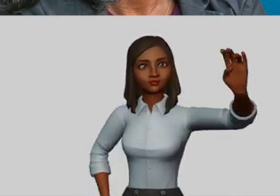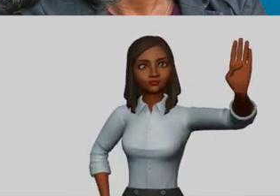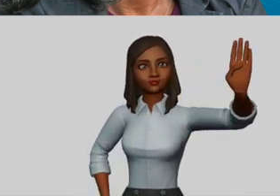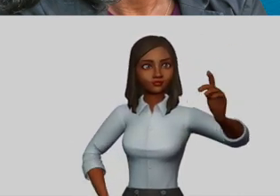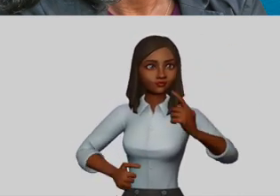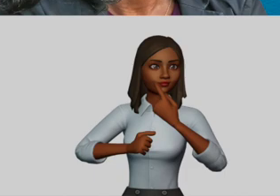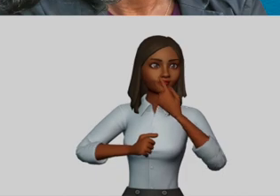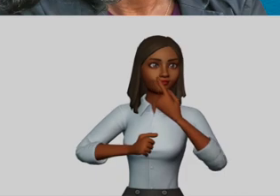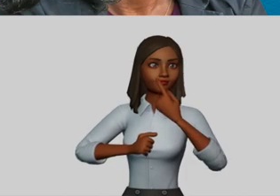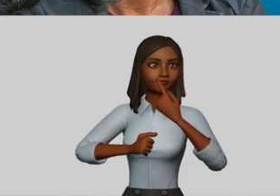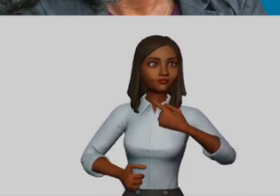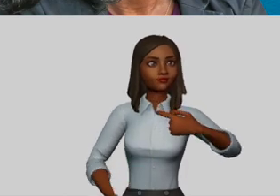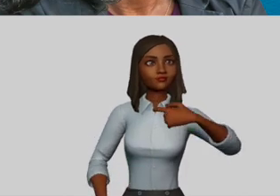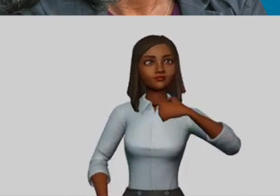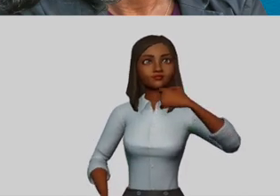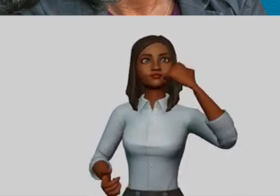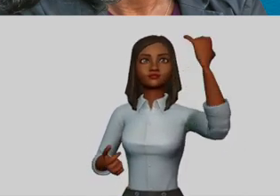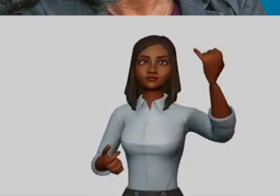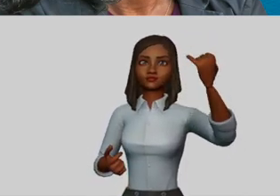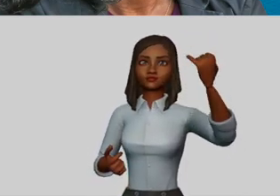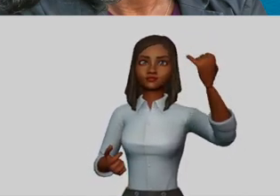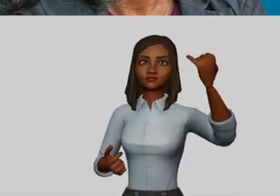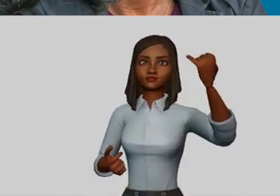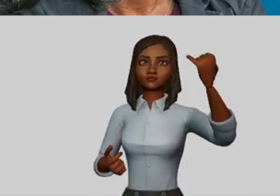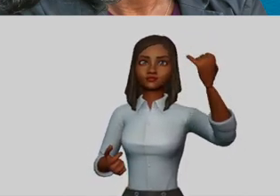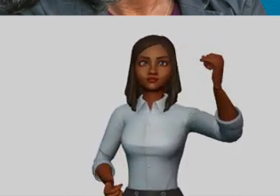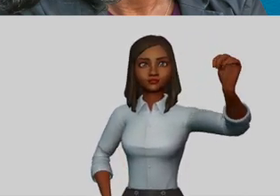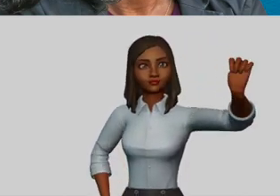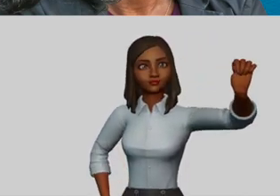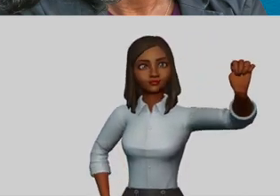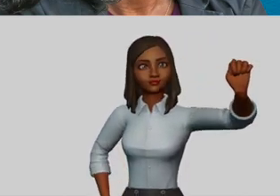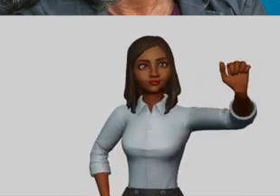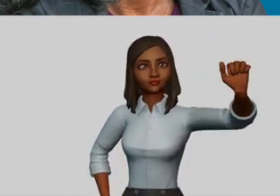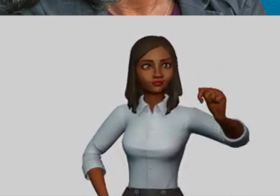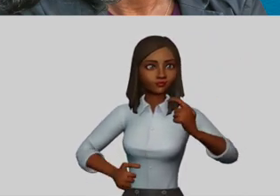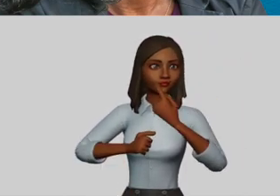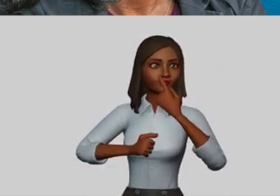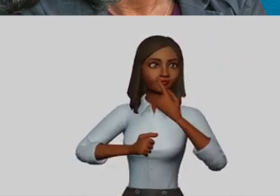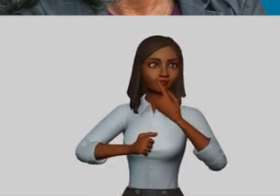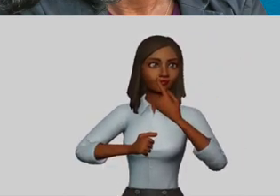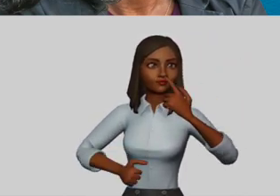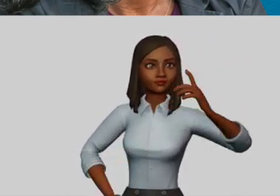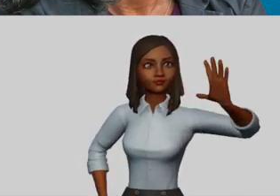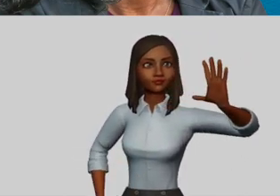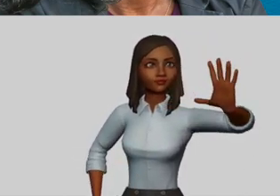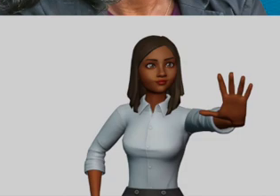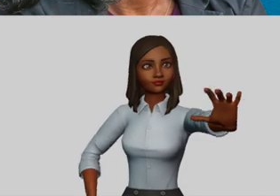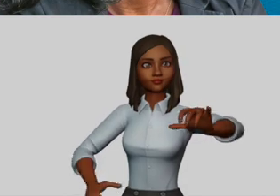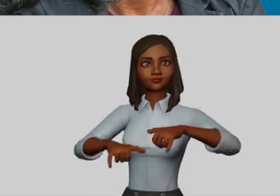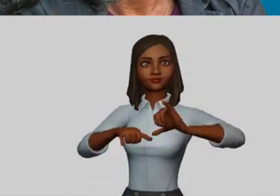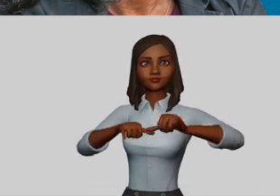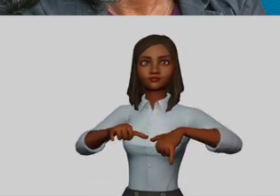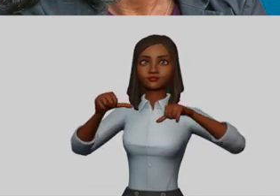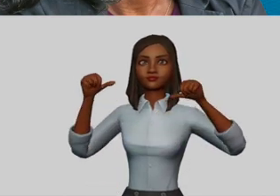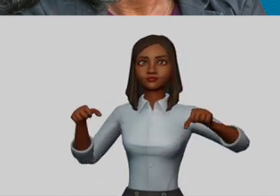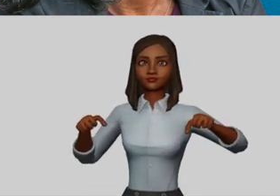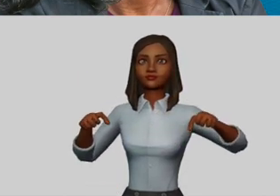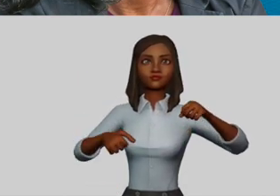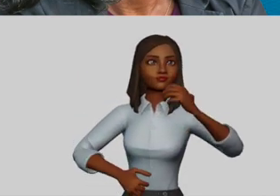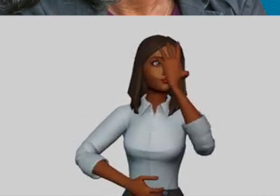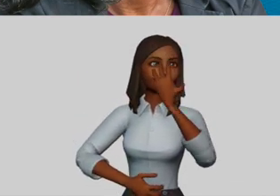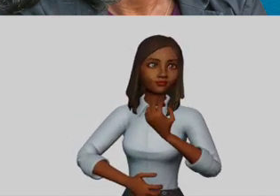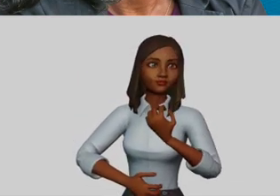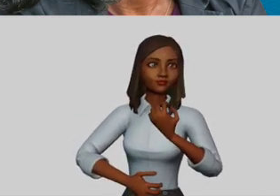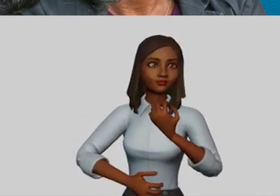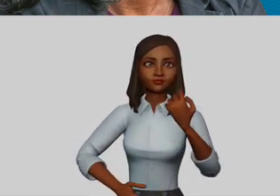palabras. Correcto. Yo... Pero quizás es una alianza por explorar, un EA Sports, una cosa así que no, ya no, tiene. No, sí. Y lo que tú